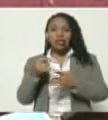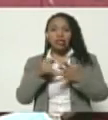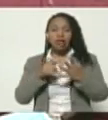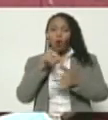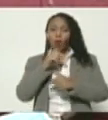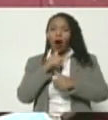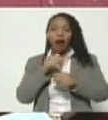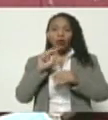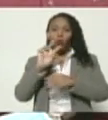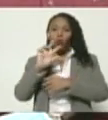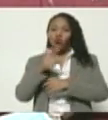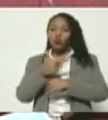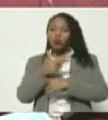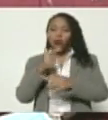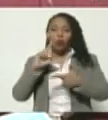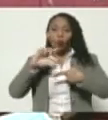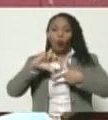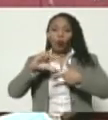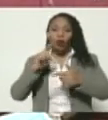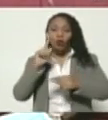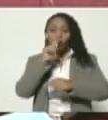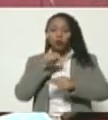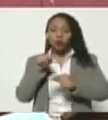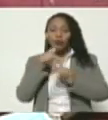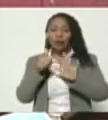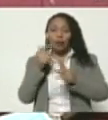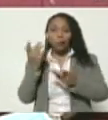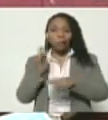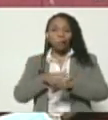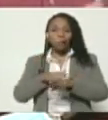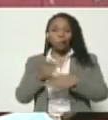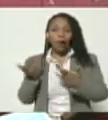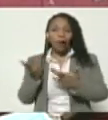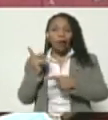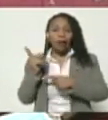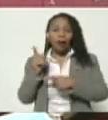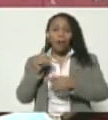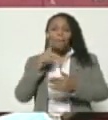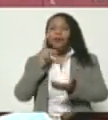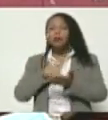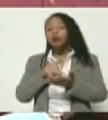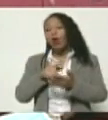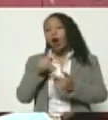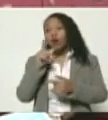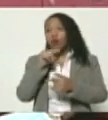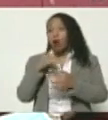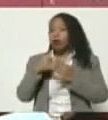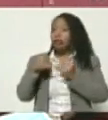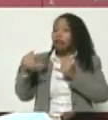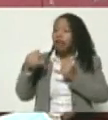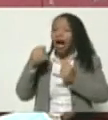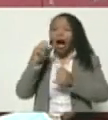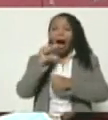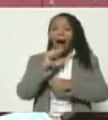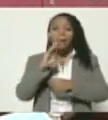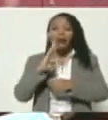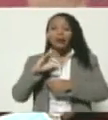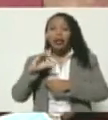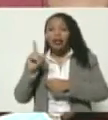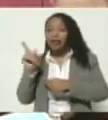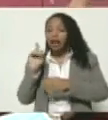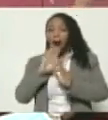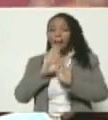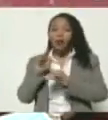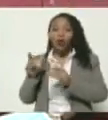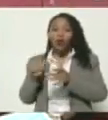con seis, decimos nosotros aquí. ¿Por qué? Porque el pueblo salió a postular, aquí no hay línea, no, esta es la línea A, B, C, esto lo están